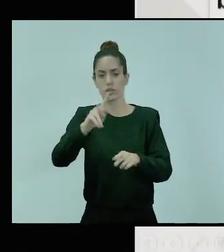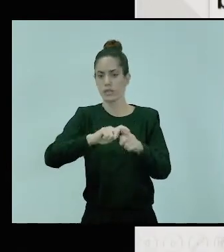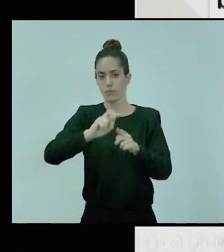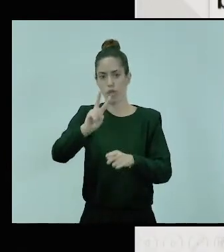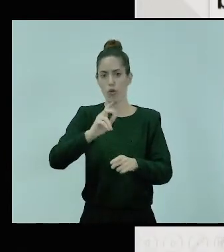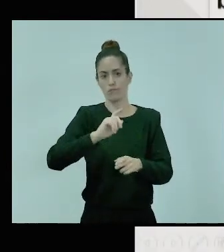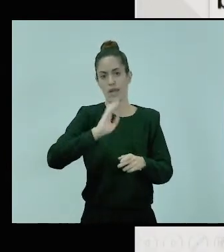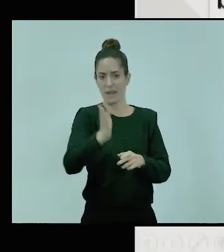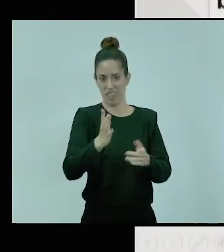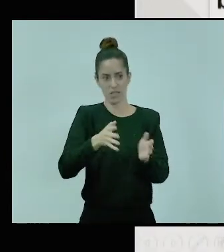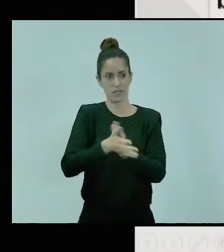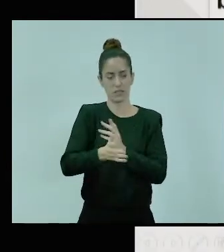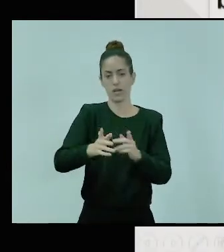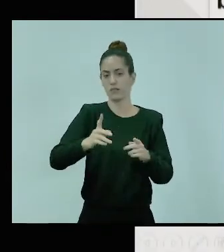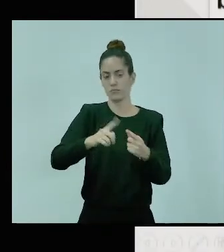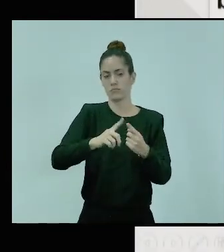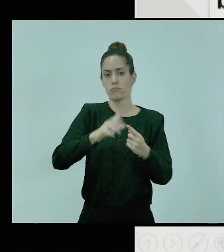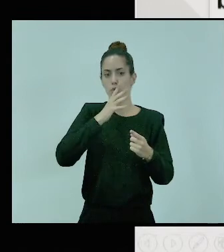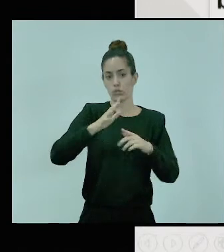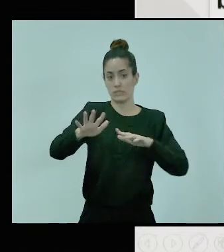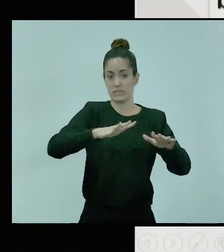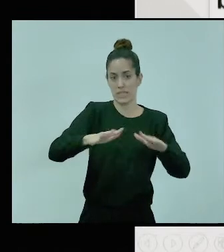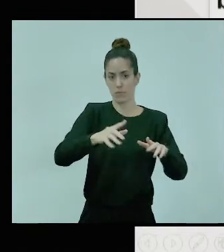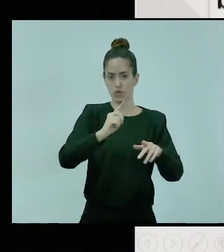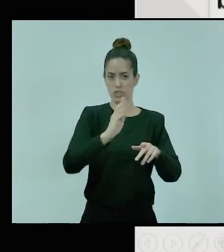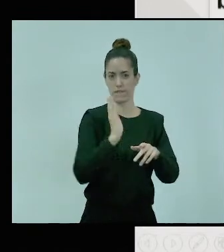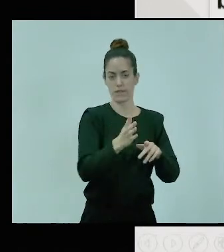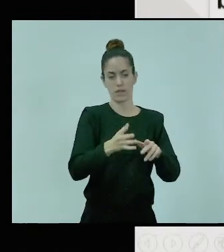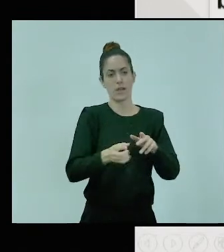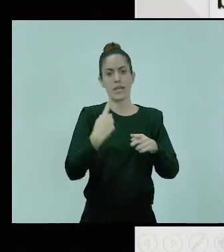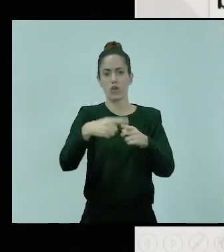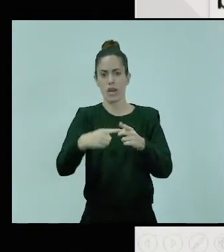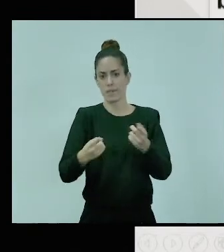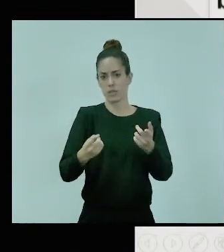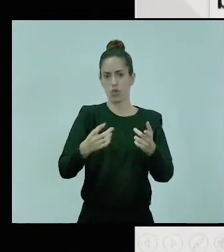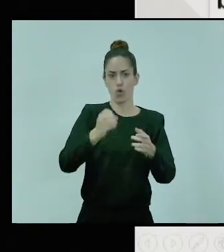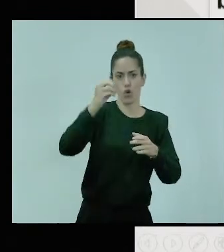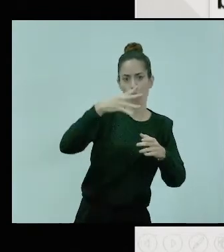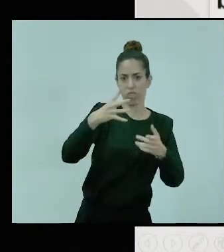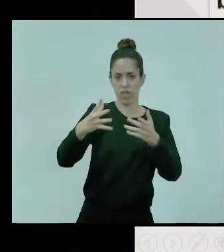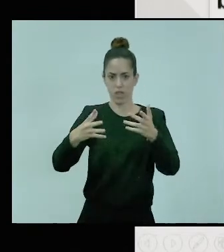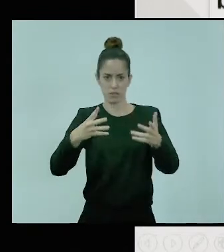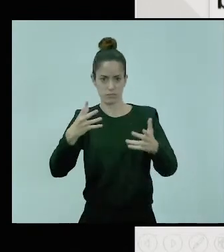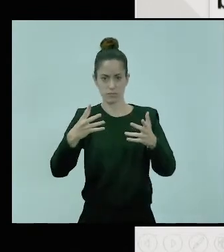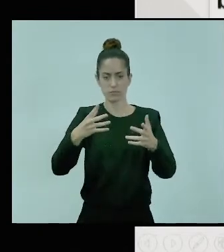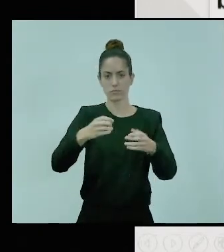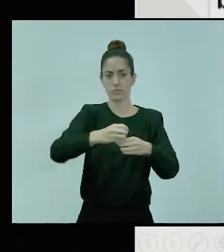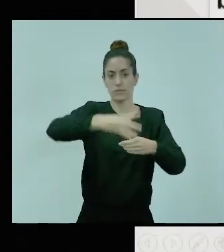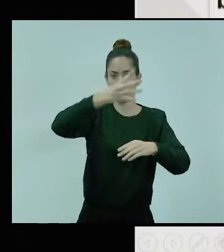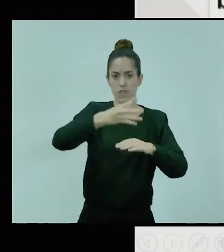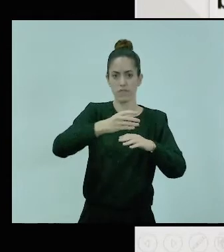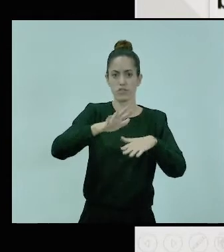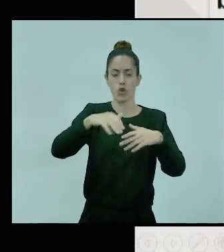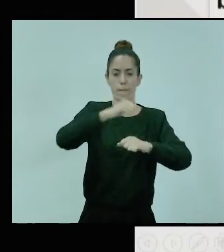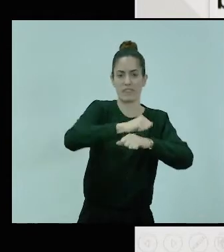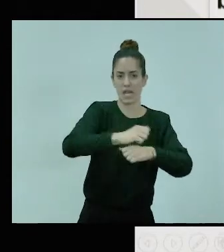conocido en las zonas dañadas por terremotos y que a veces aparecen entre los elementos, entre las luces de los edificios, entre ventanas